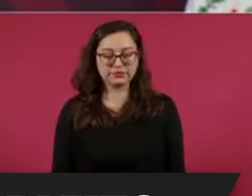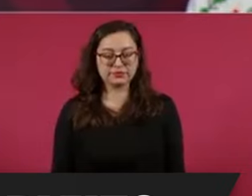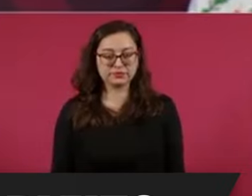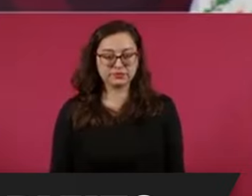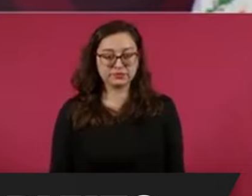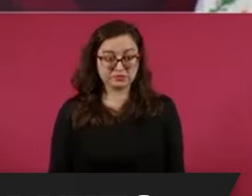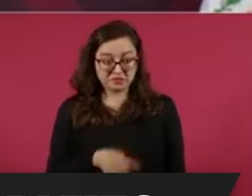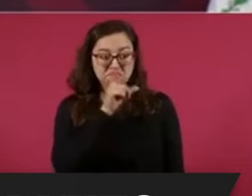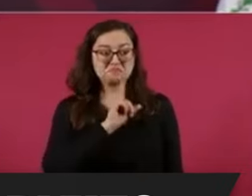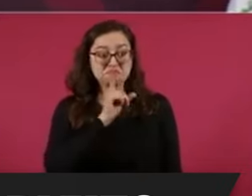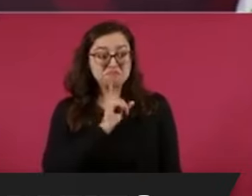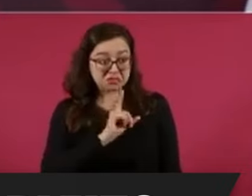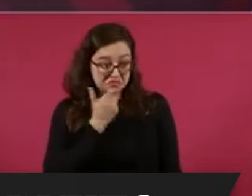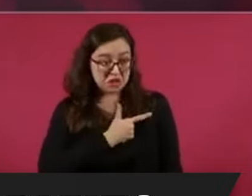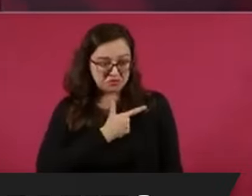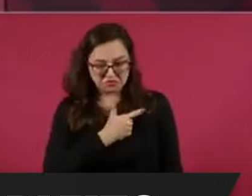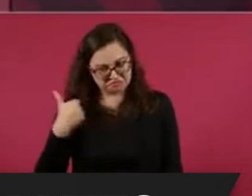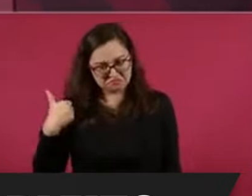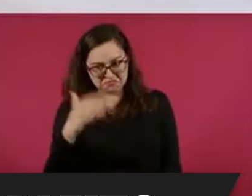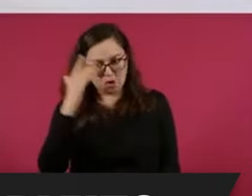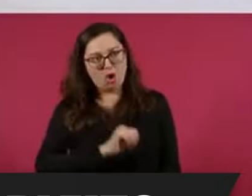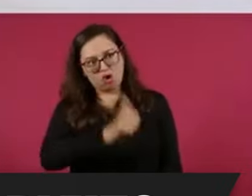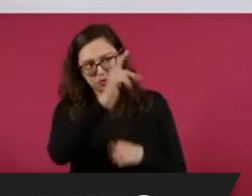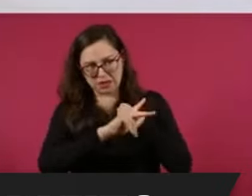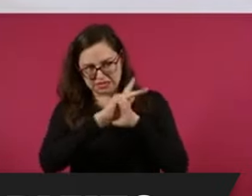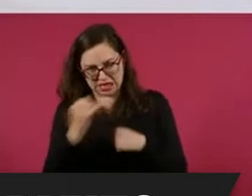a calumniar más lejos,